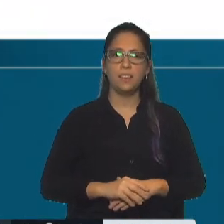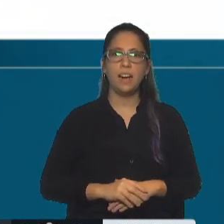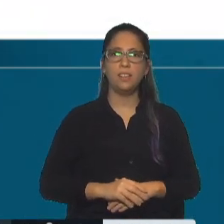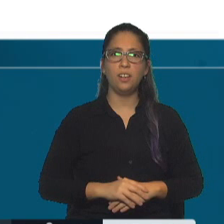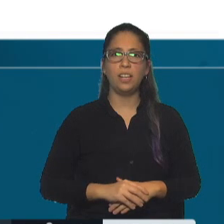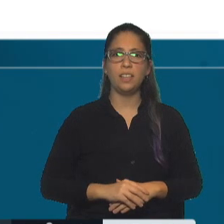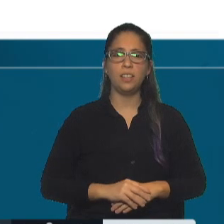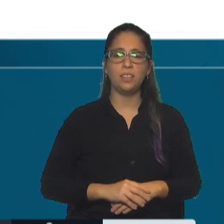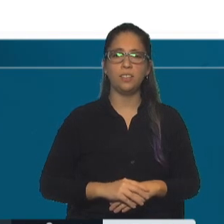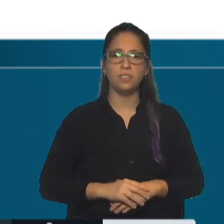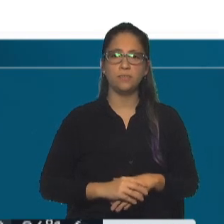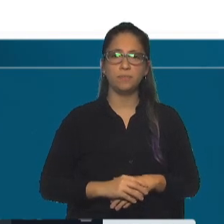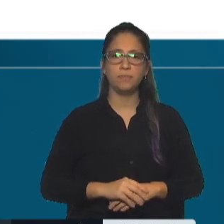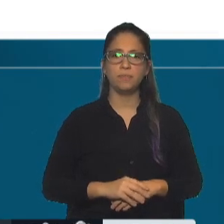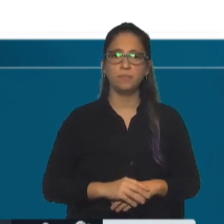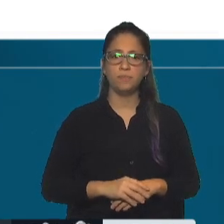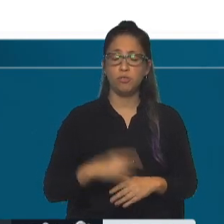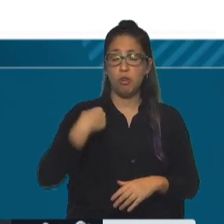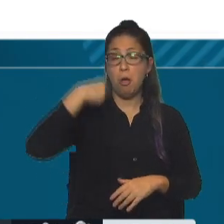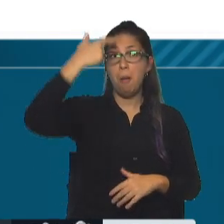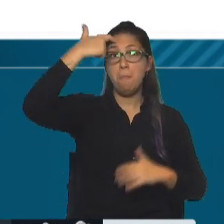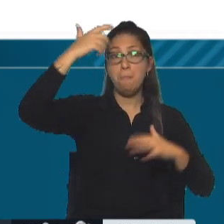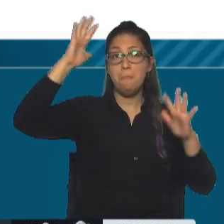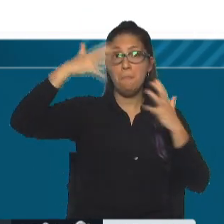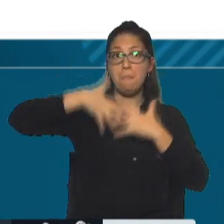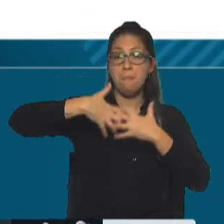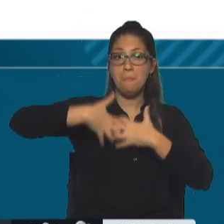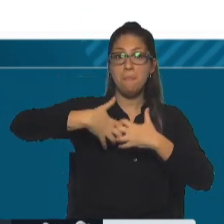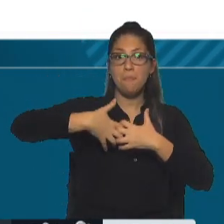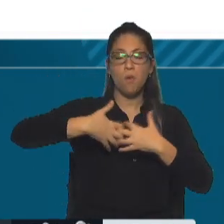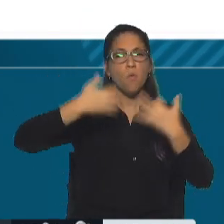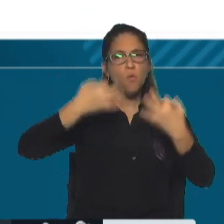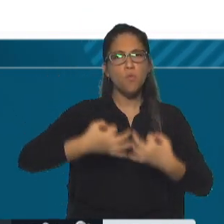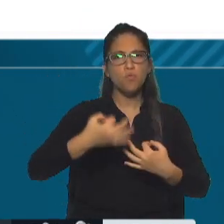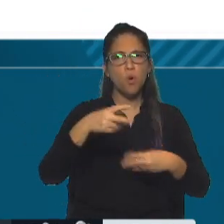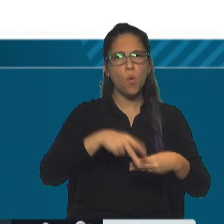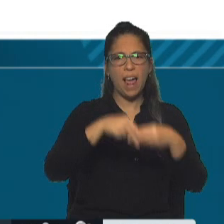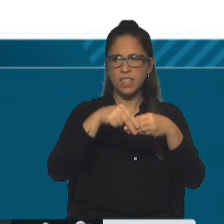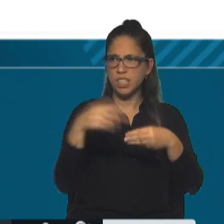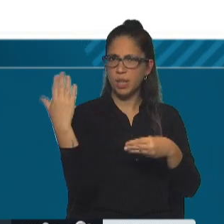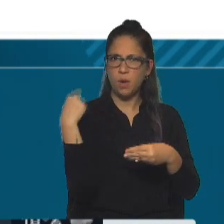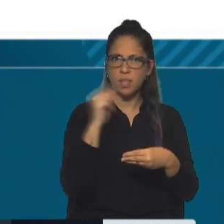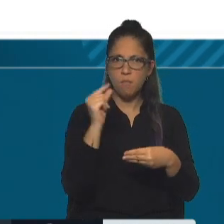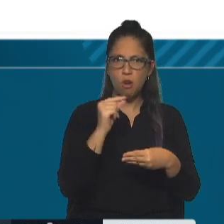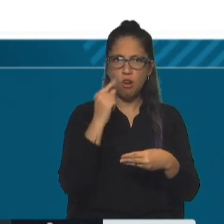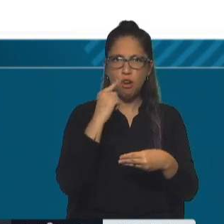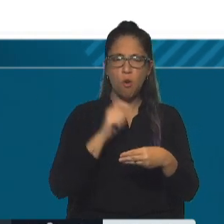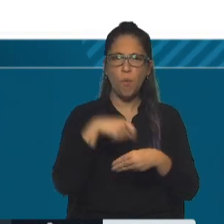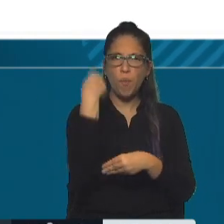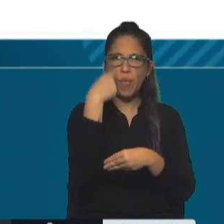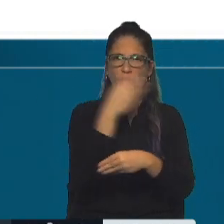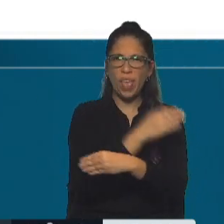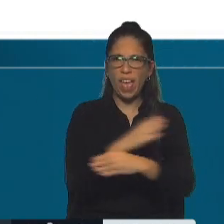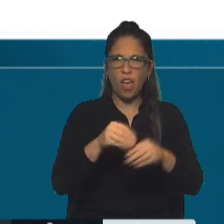Bueno, ¿qué te parece, Nico? Sí, no, me quedé pensando, justo circuló mucho un archivo de un cruce que tuvieron al aire, ¿no? En